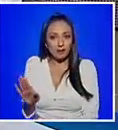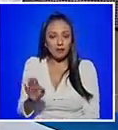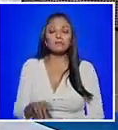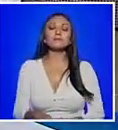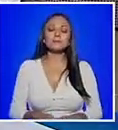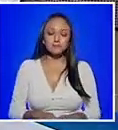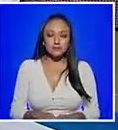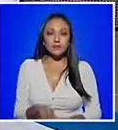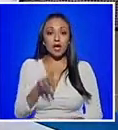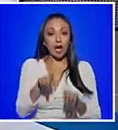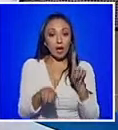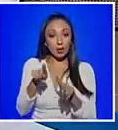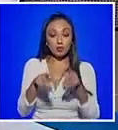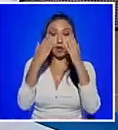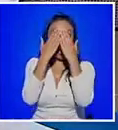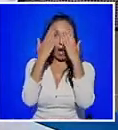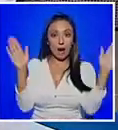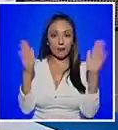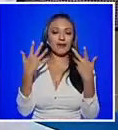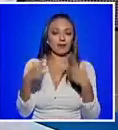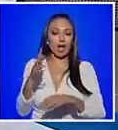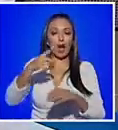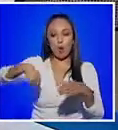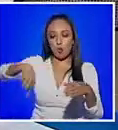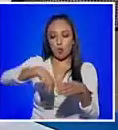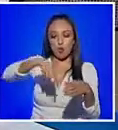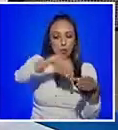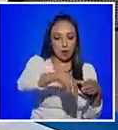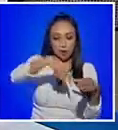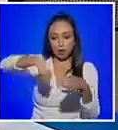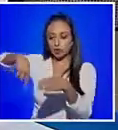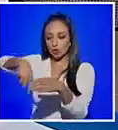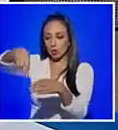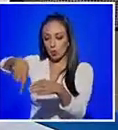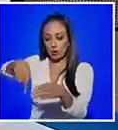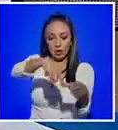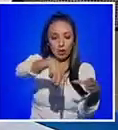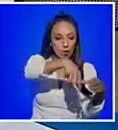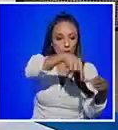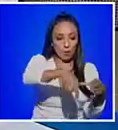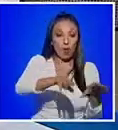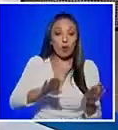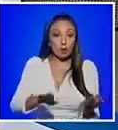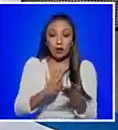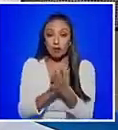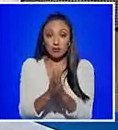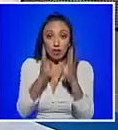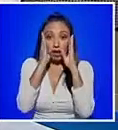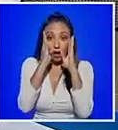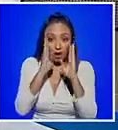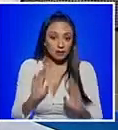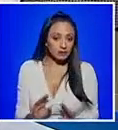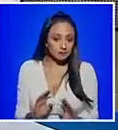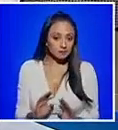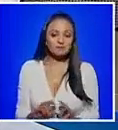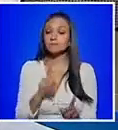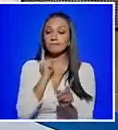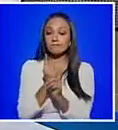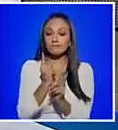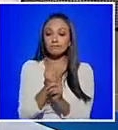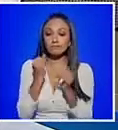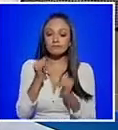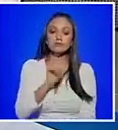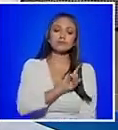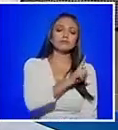ya abiertos. Miren ustedes aquí en pantalla y a pesar de los pedidos, nadie los ha escuchado. Frente a esto, Alex Pila